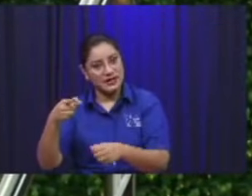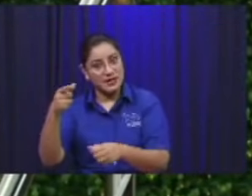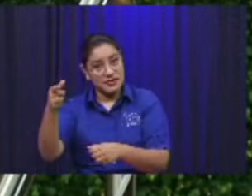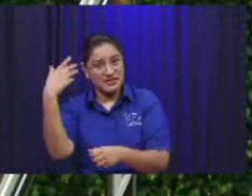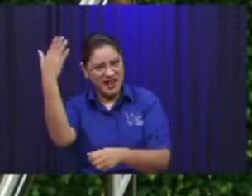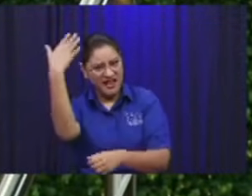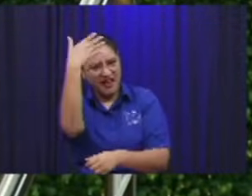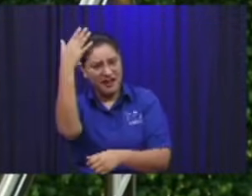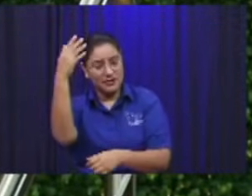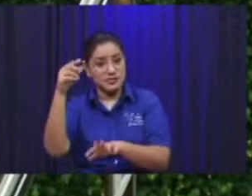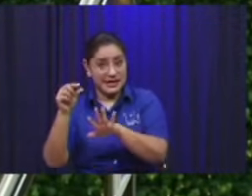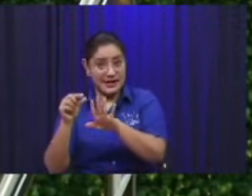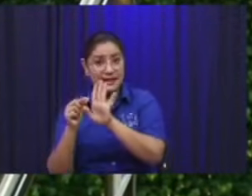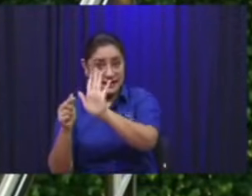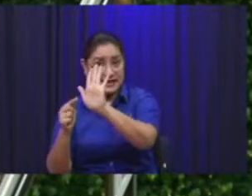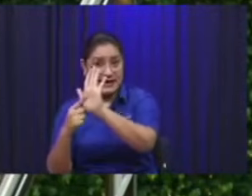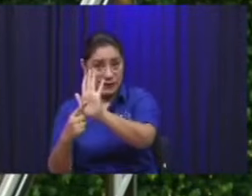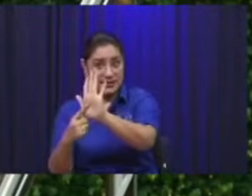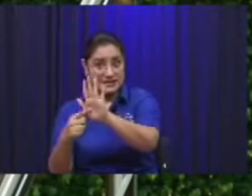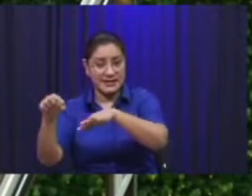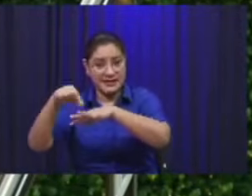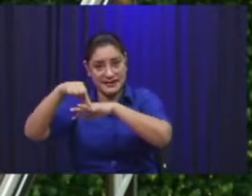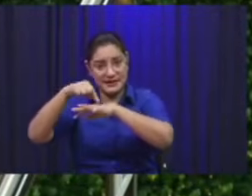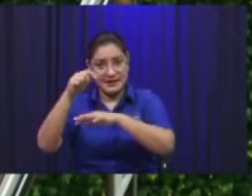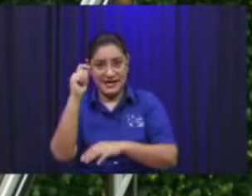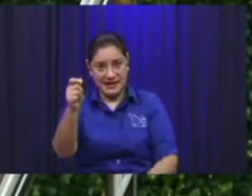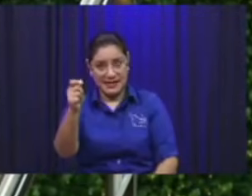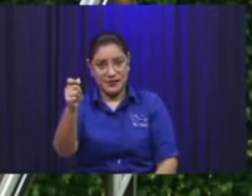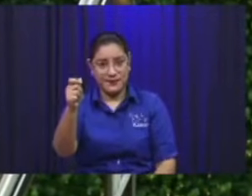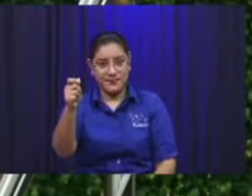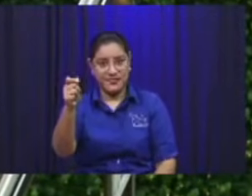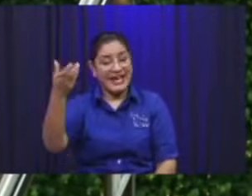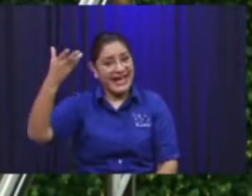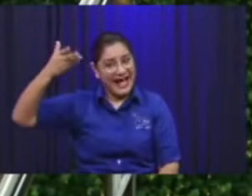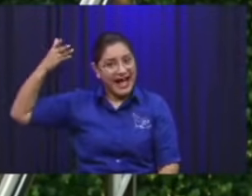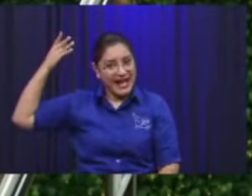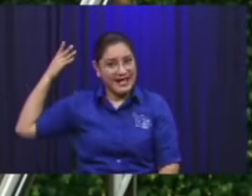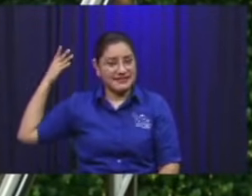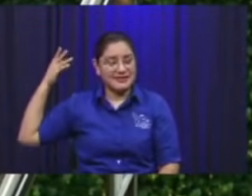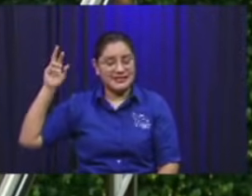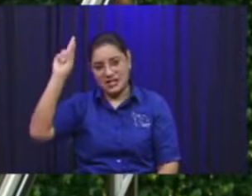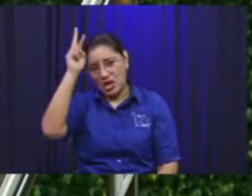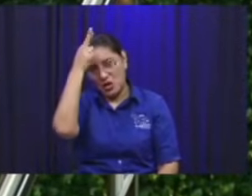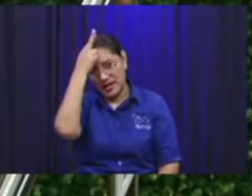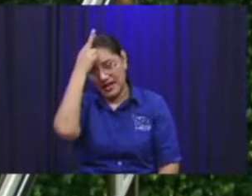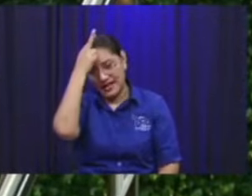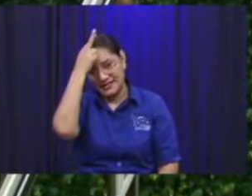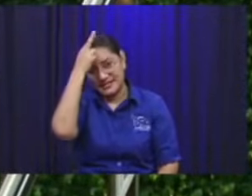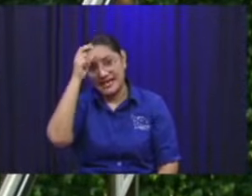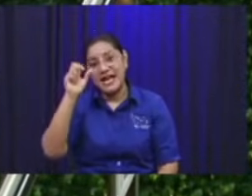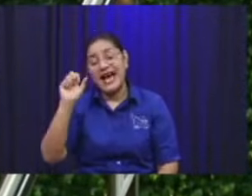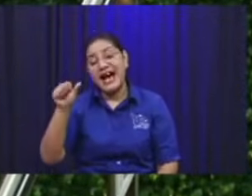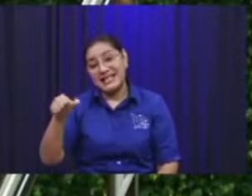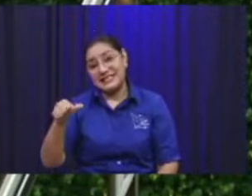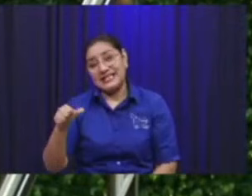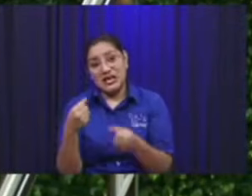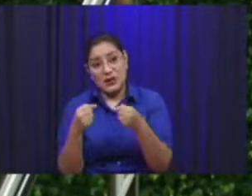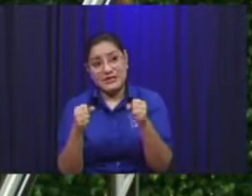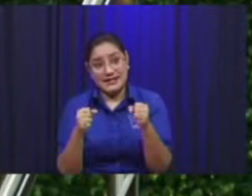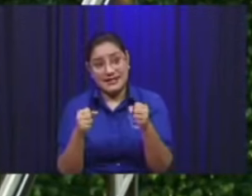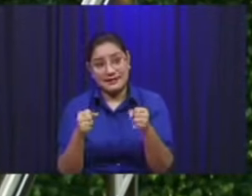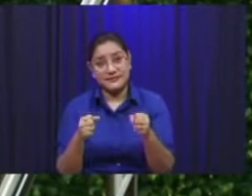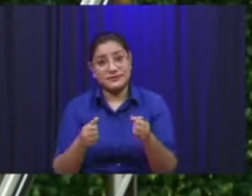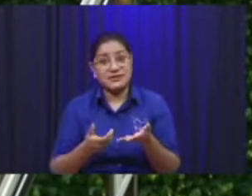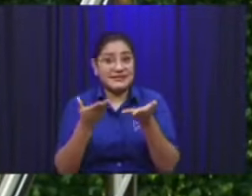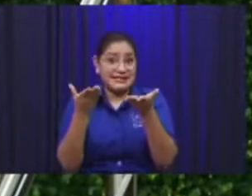le ha legado se le enseña el anillo eso es el pasado entonces se puede delegar